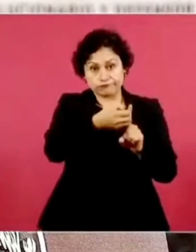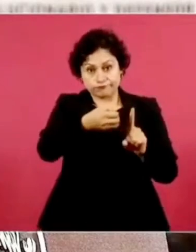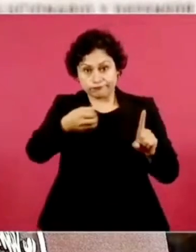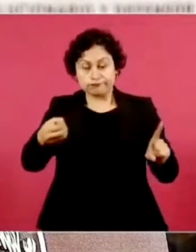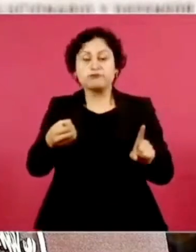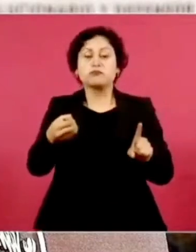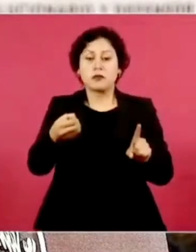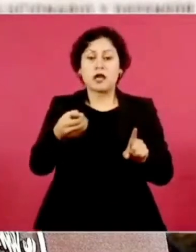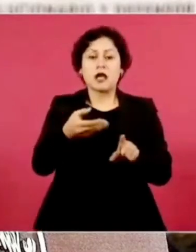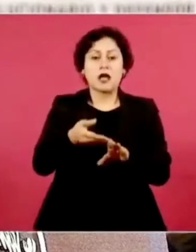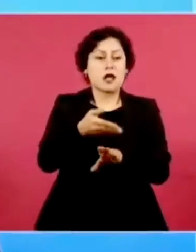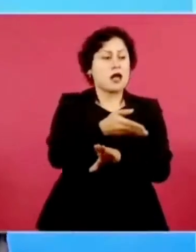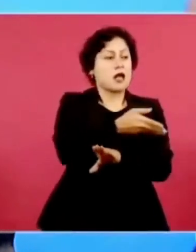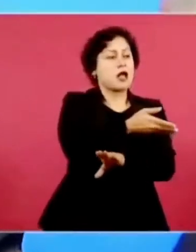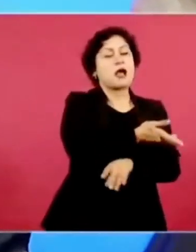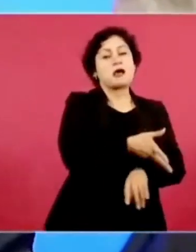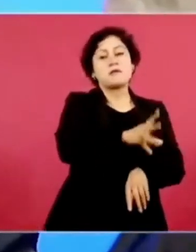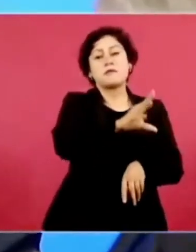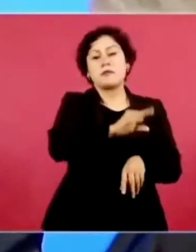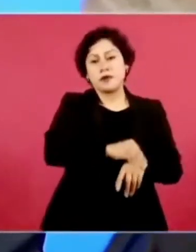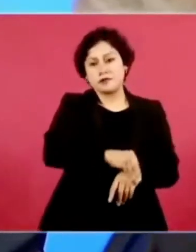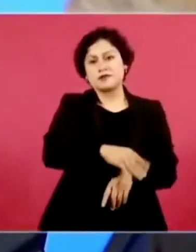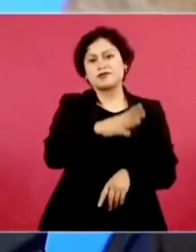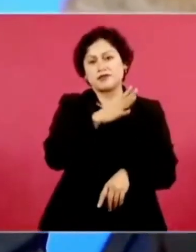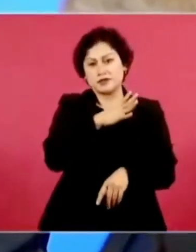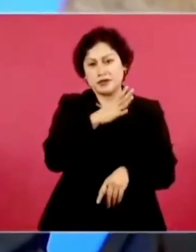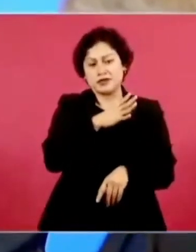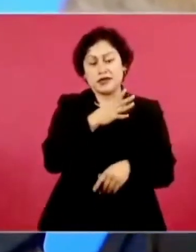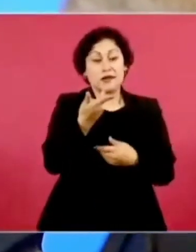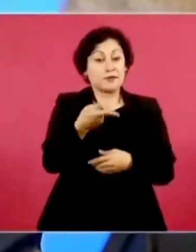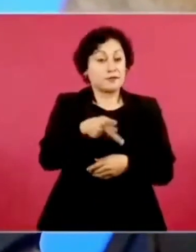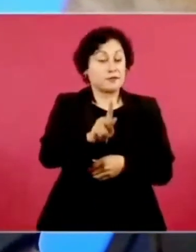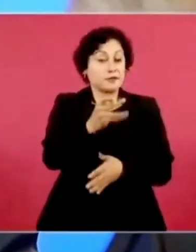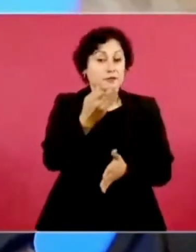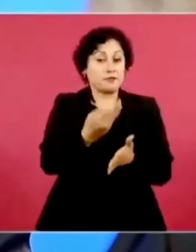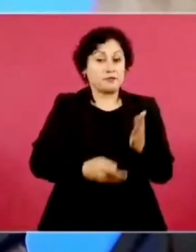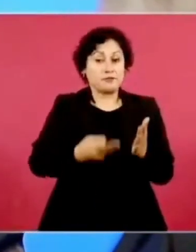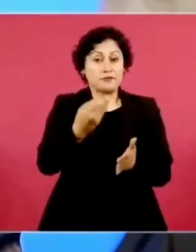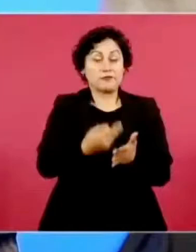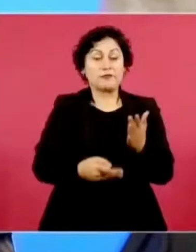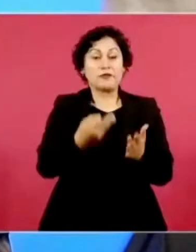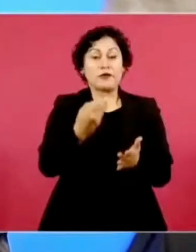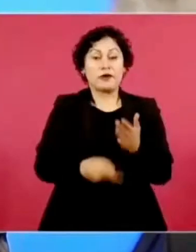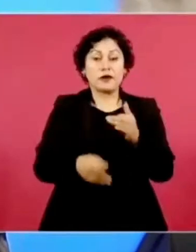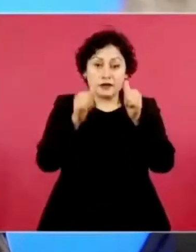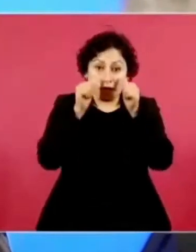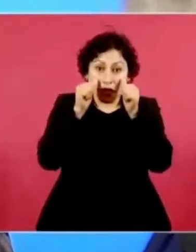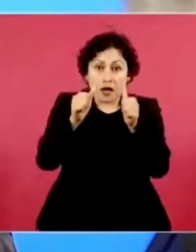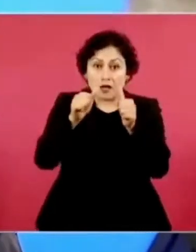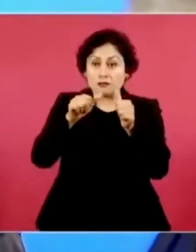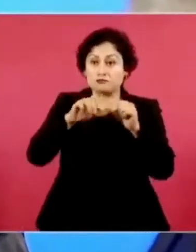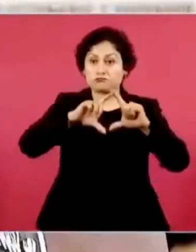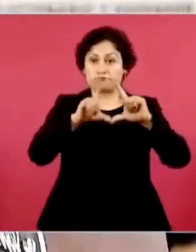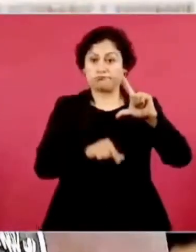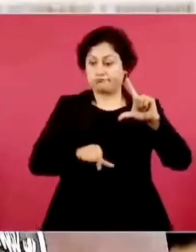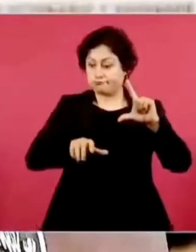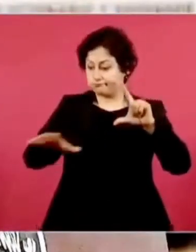que se concedieron sin tomar en consecuencia las necesidades de las diversas regiones del